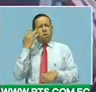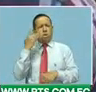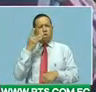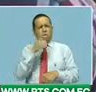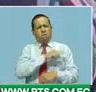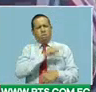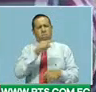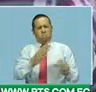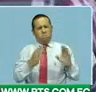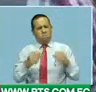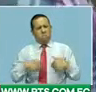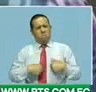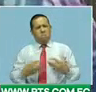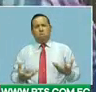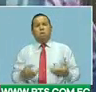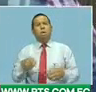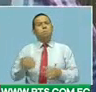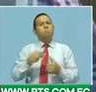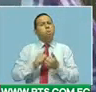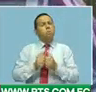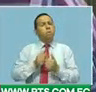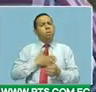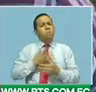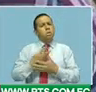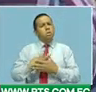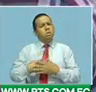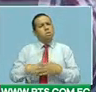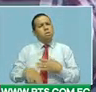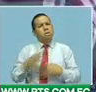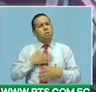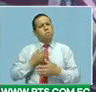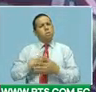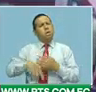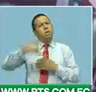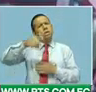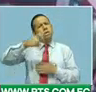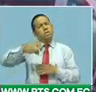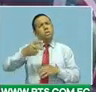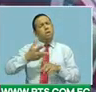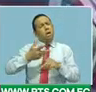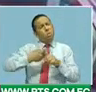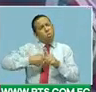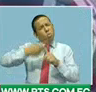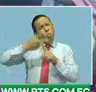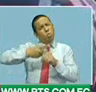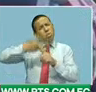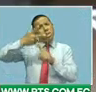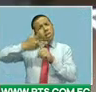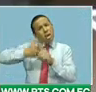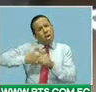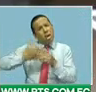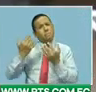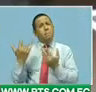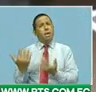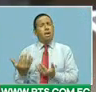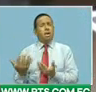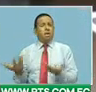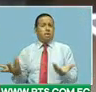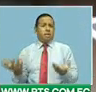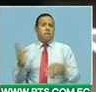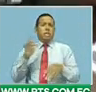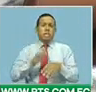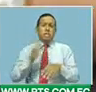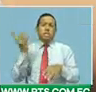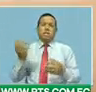ese problema demasiado tiempo, como 2-3 meses para esta cita médica. En cuanto a las emergencias,